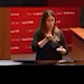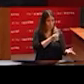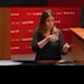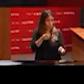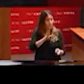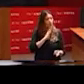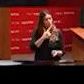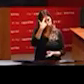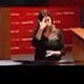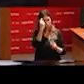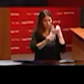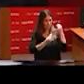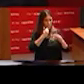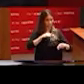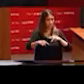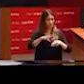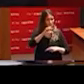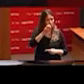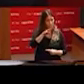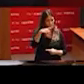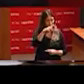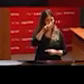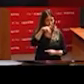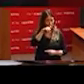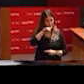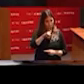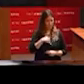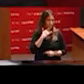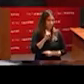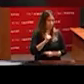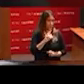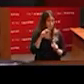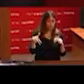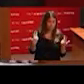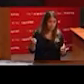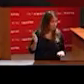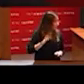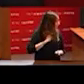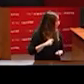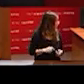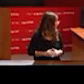planteamiento que desde la dirección de cap gemini nosotros tenemos si me jais